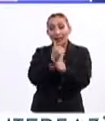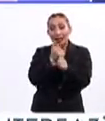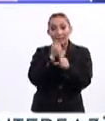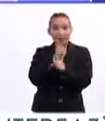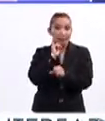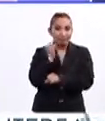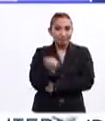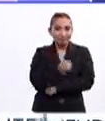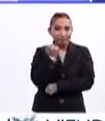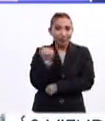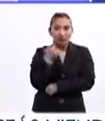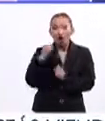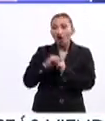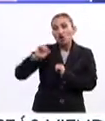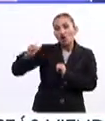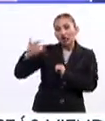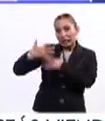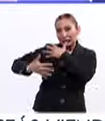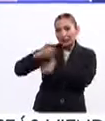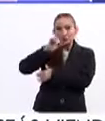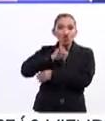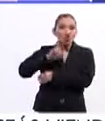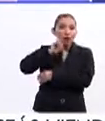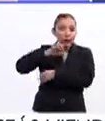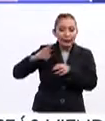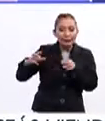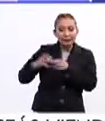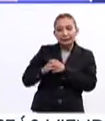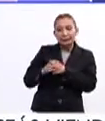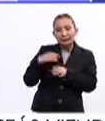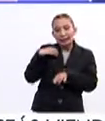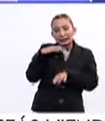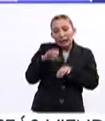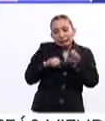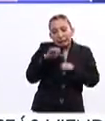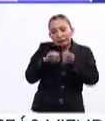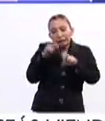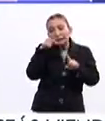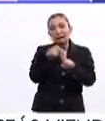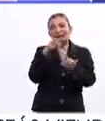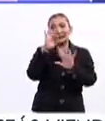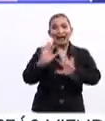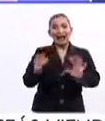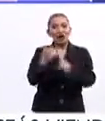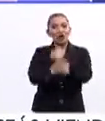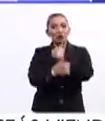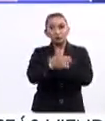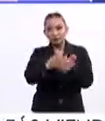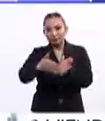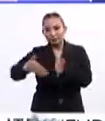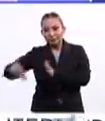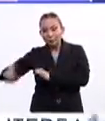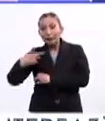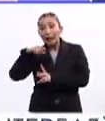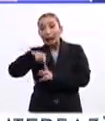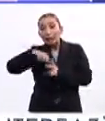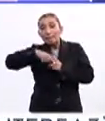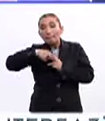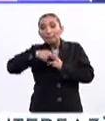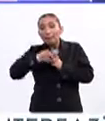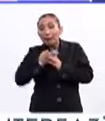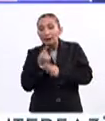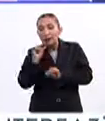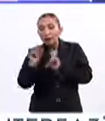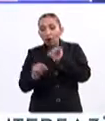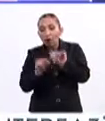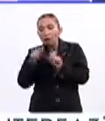abuelita, afortunadamente, junto con otras 15 mujeres, llegaron hasta ahí, ¿no? De ahí, bueno, se desprende